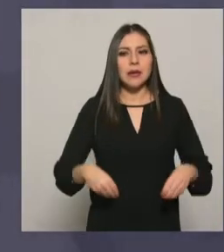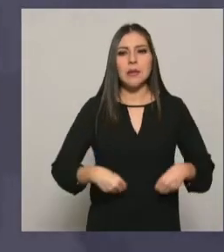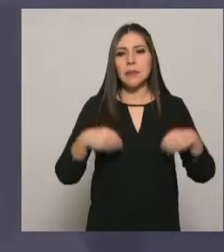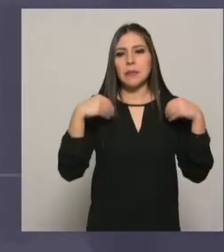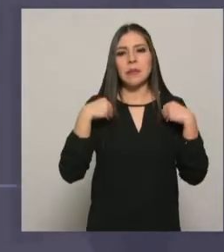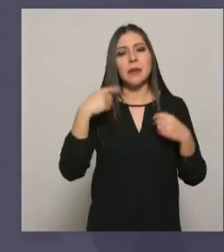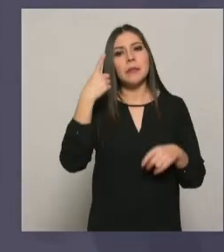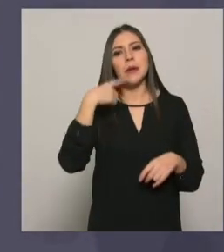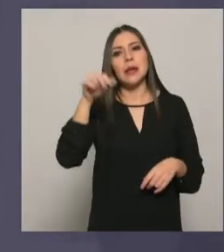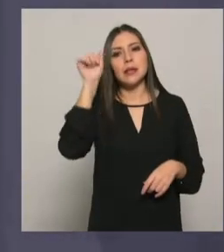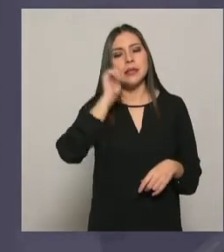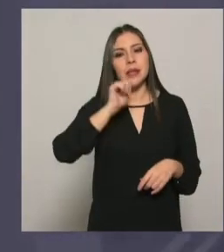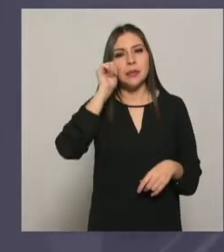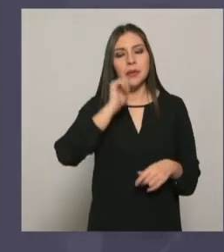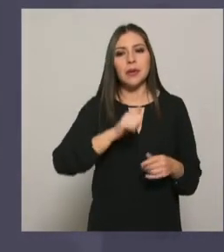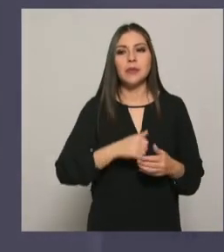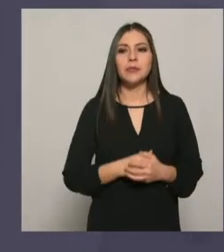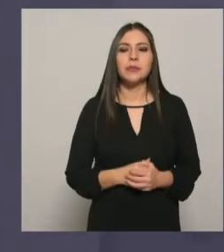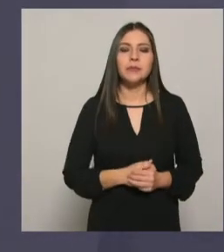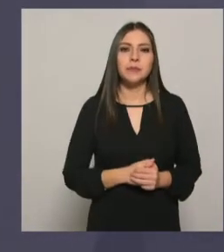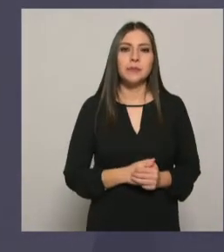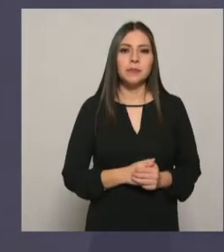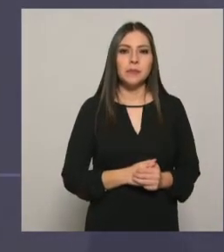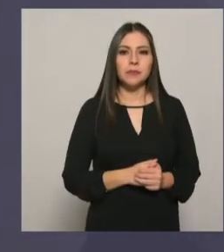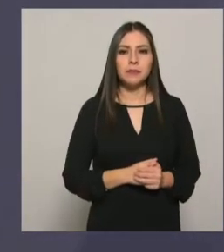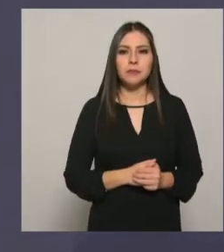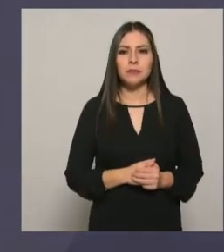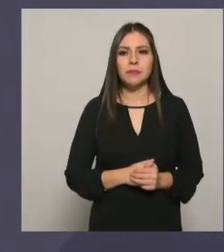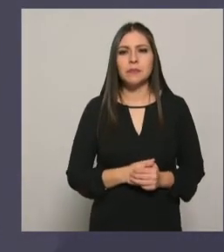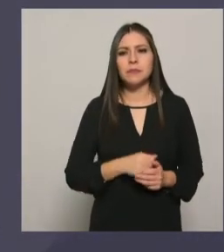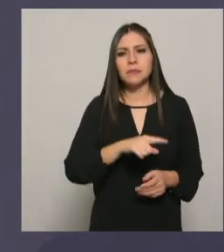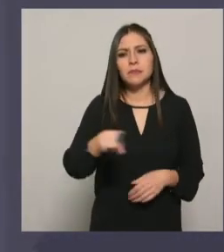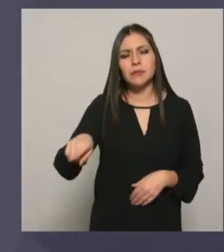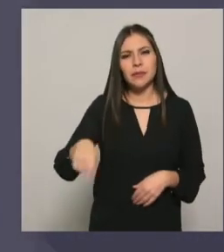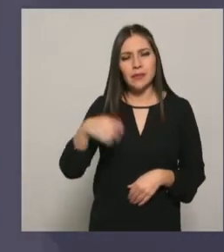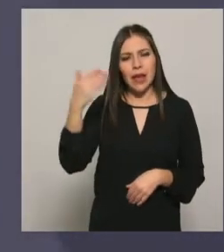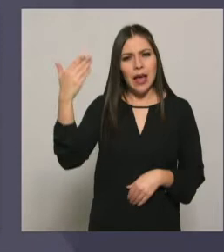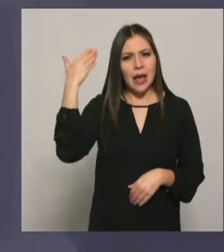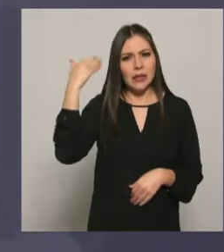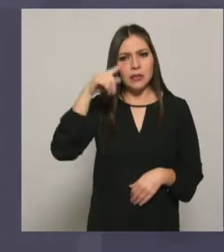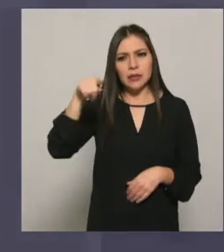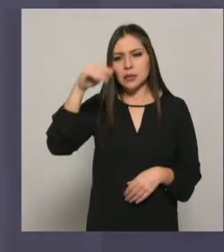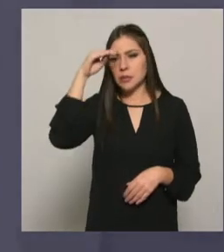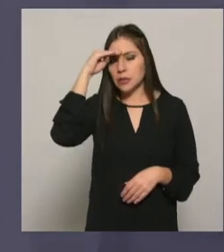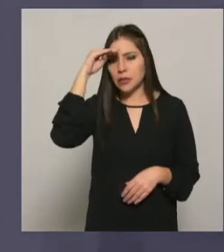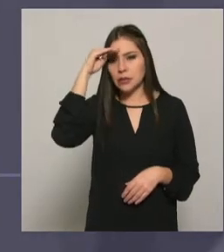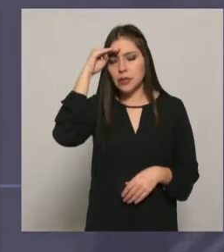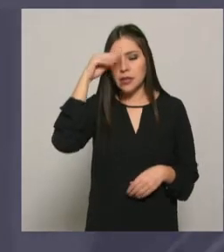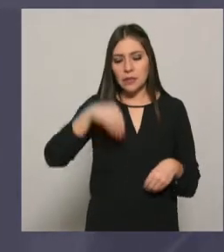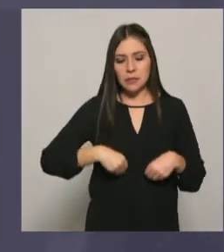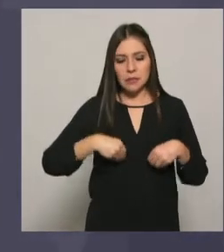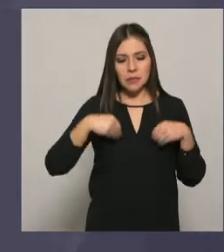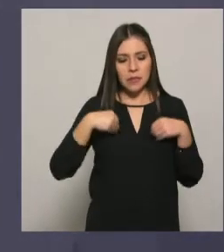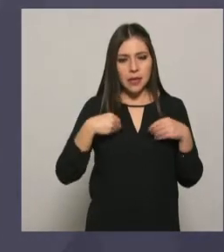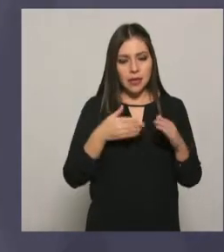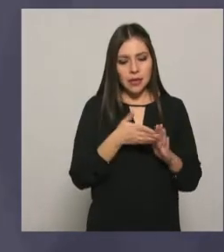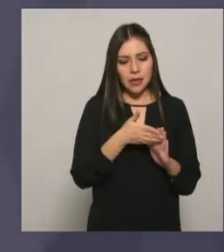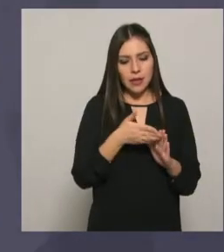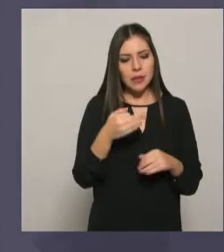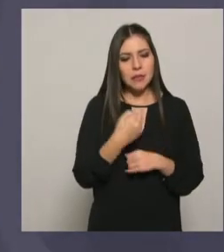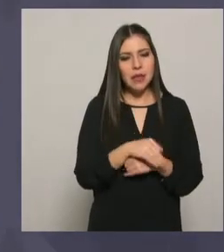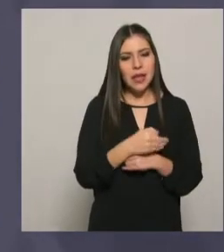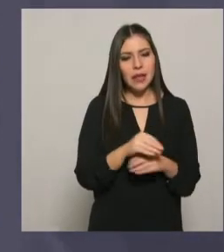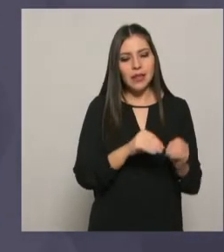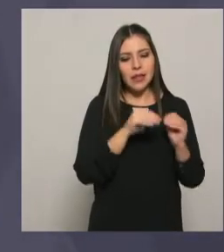para siempre. Ellos pensaban que era un tránsito, pero que iban a otras